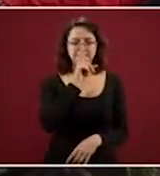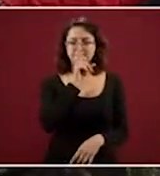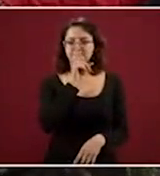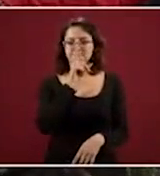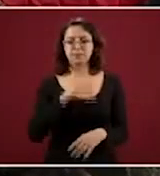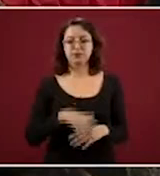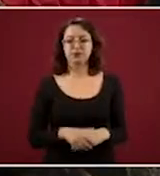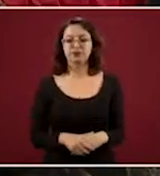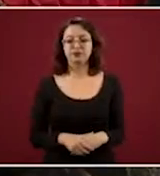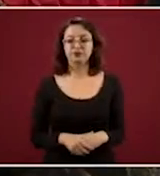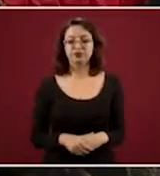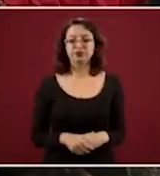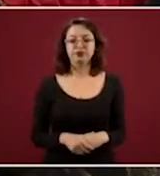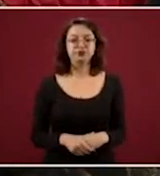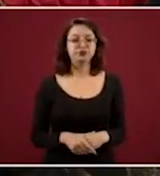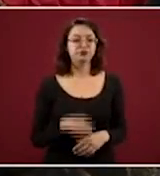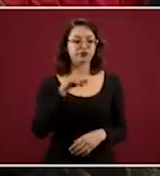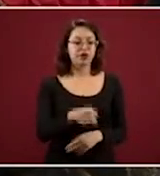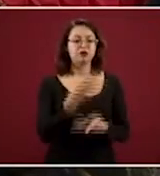van a poder ser atendidas